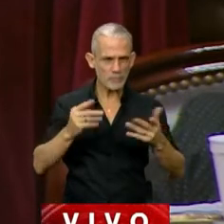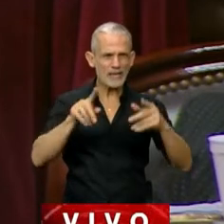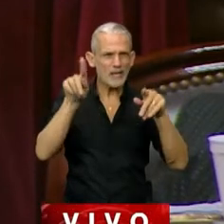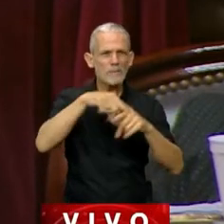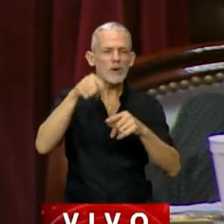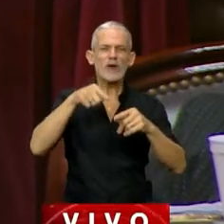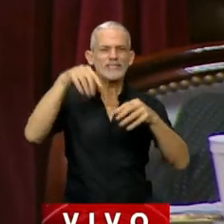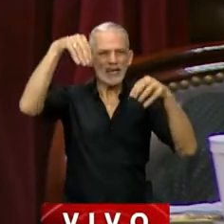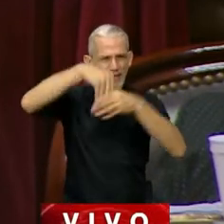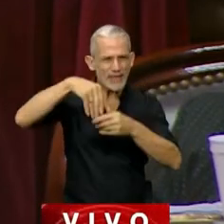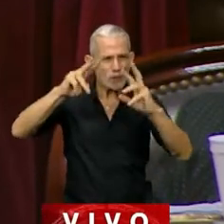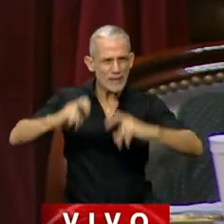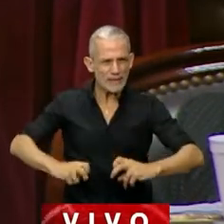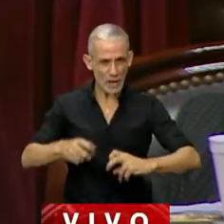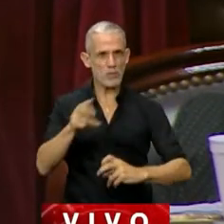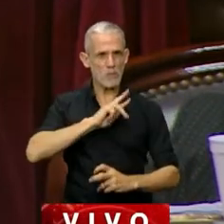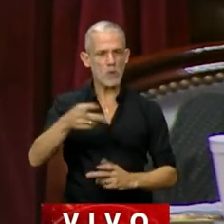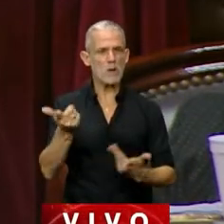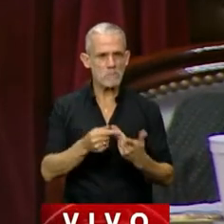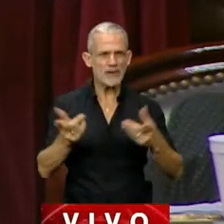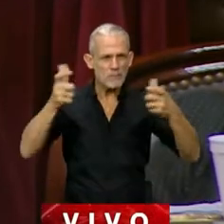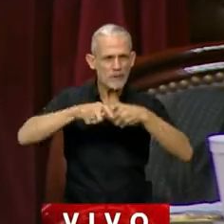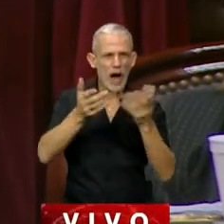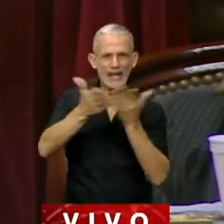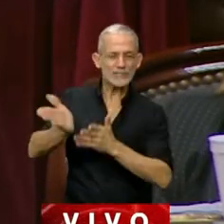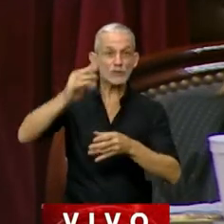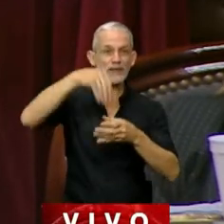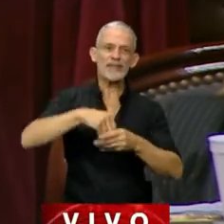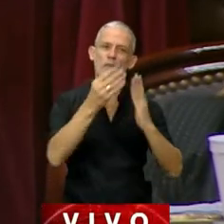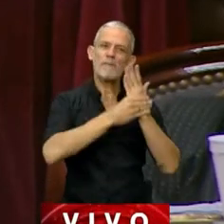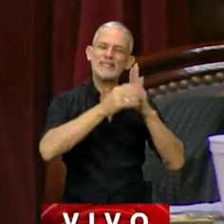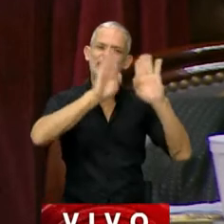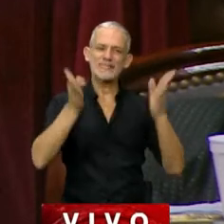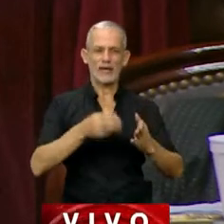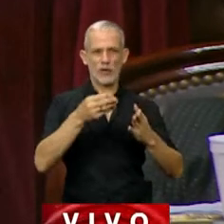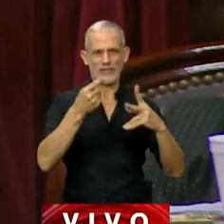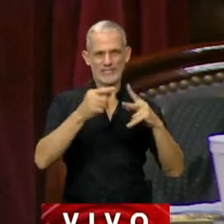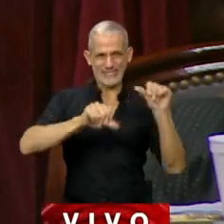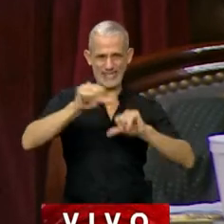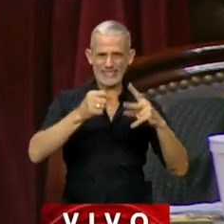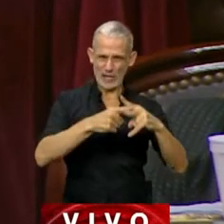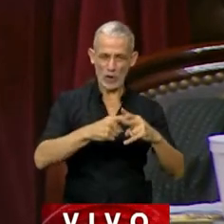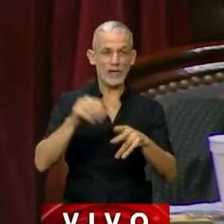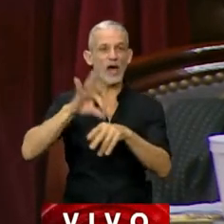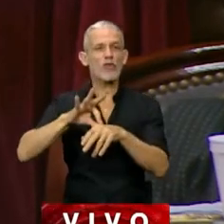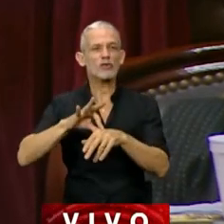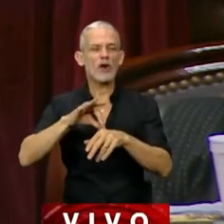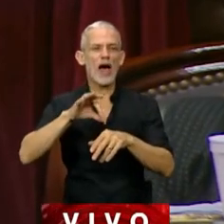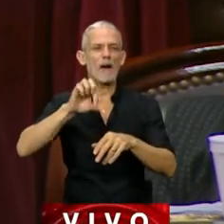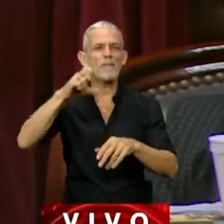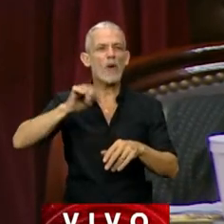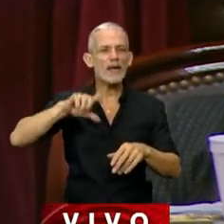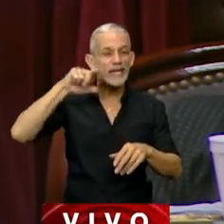CONICET y titular de la unidad de gabinete de asesores del Ministerio de Ciencia y Tecnología. La doctora Paulina